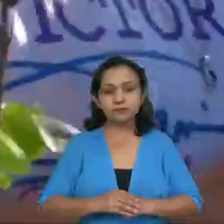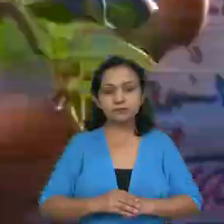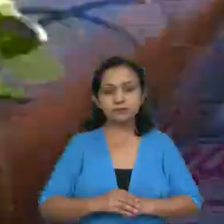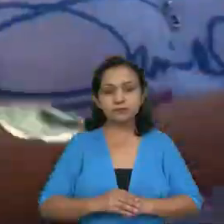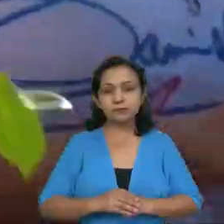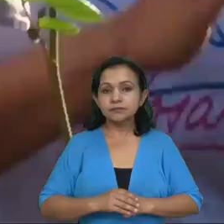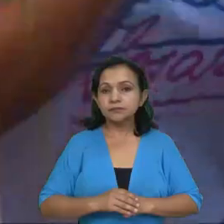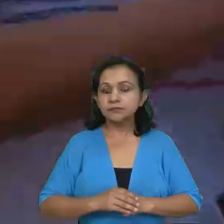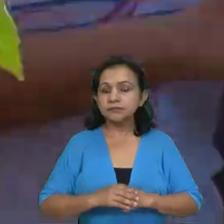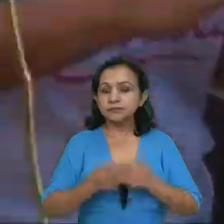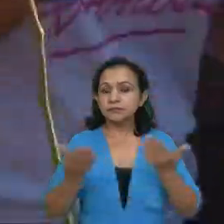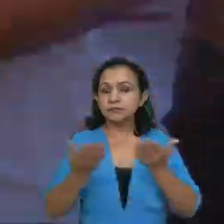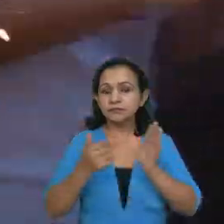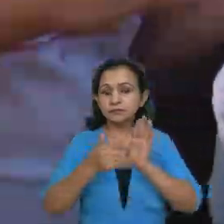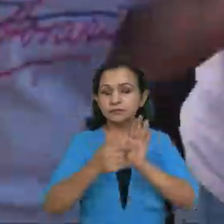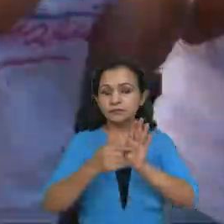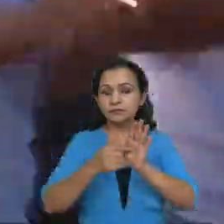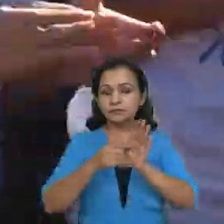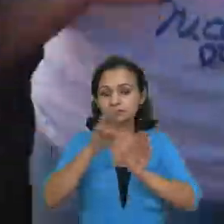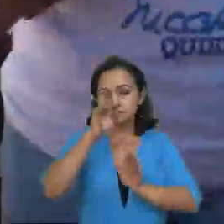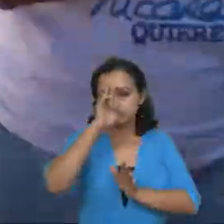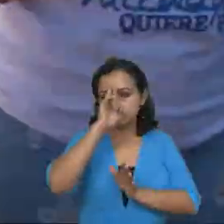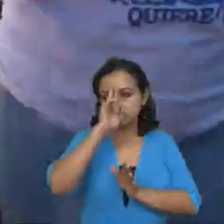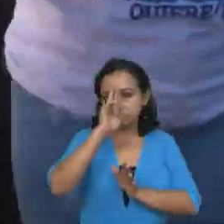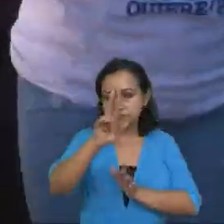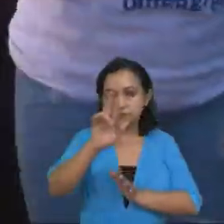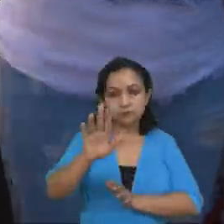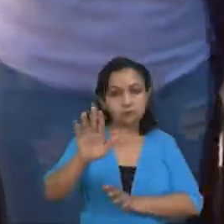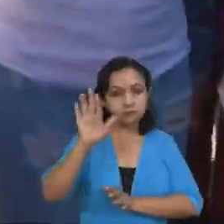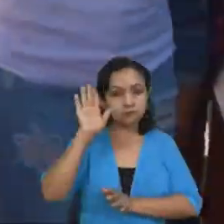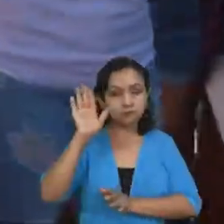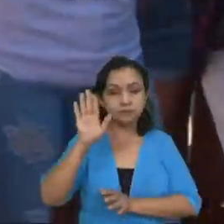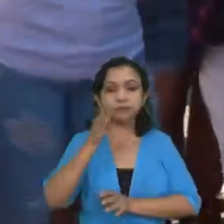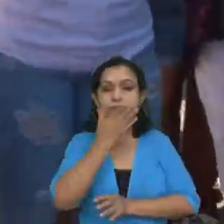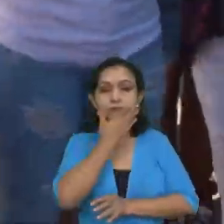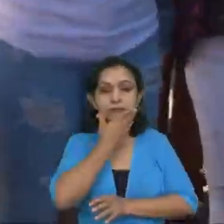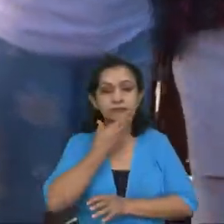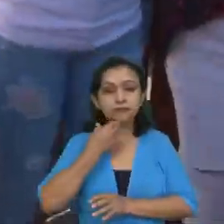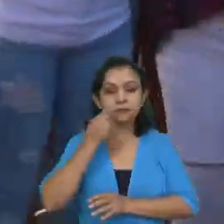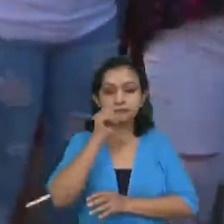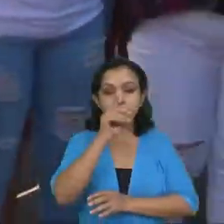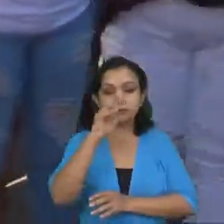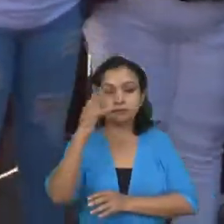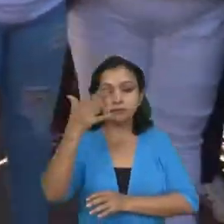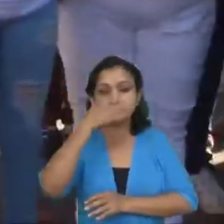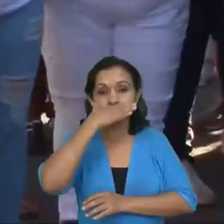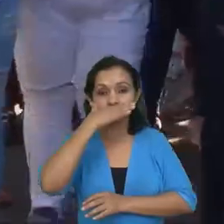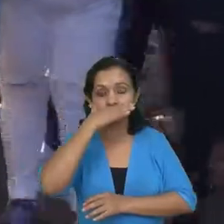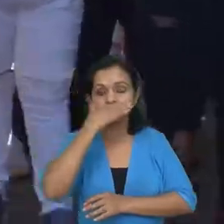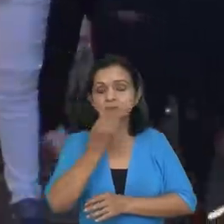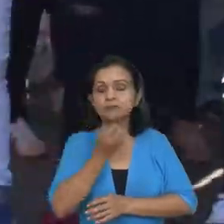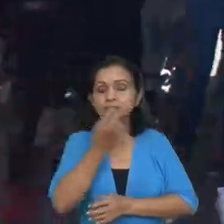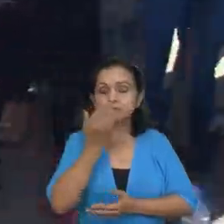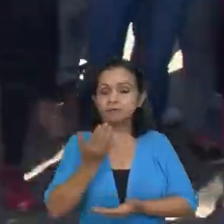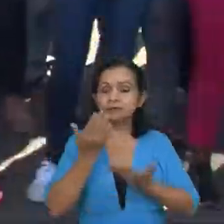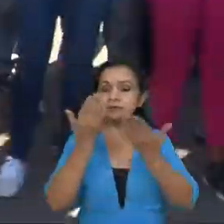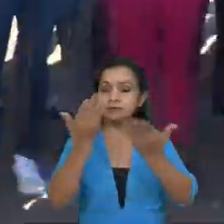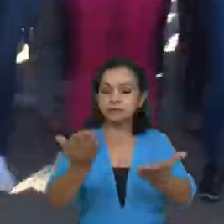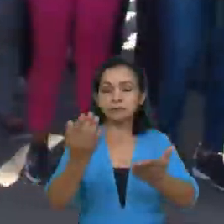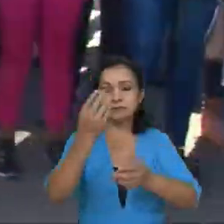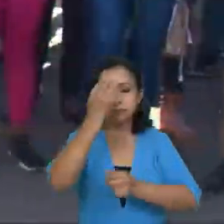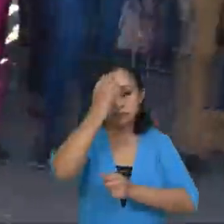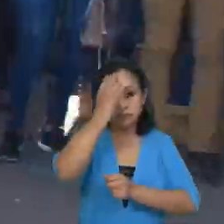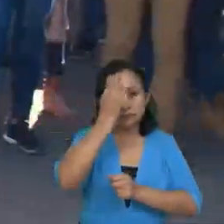como símbolo de respeto y compromiso la juventud sandinista 19 de julio entregó una ofrenda floral como parte del homenaje